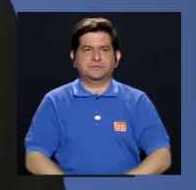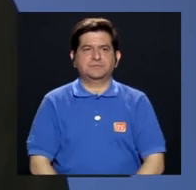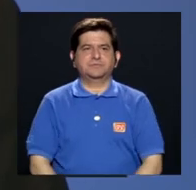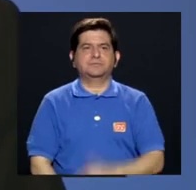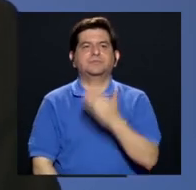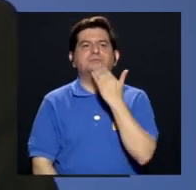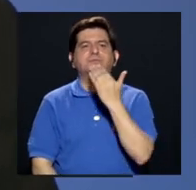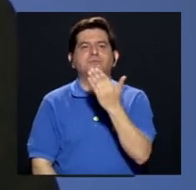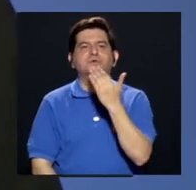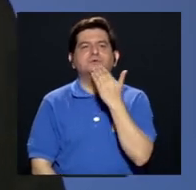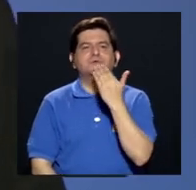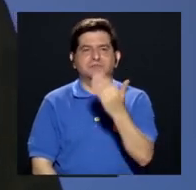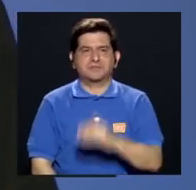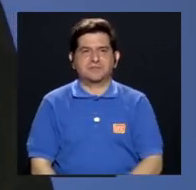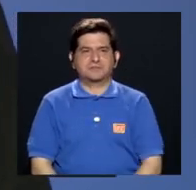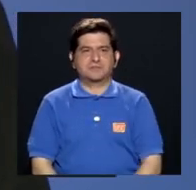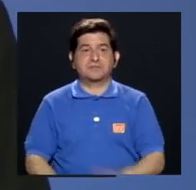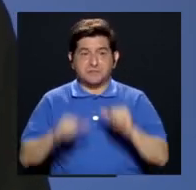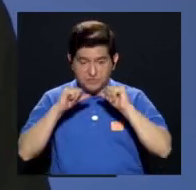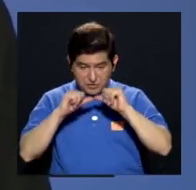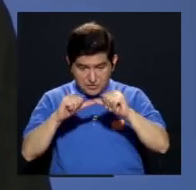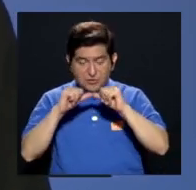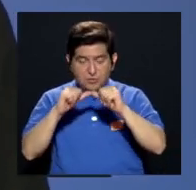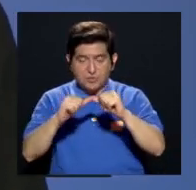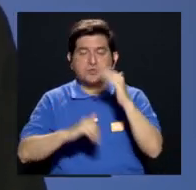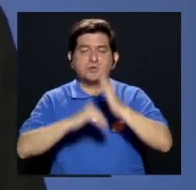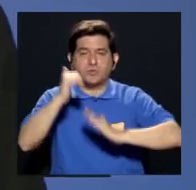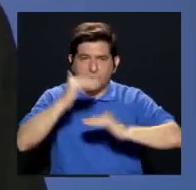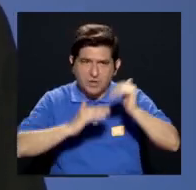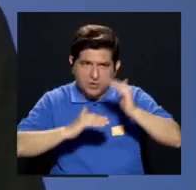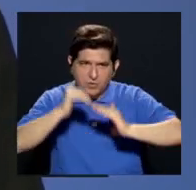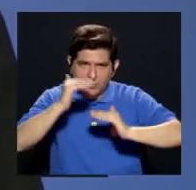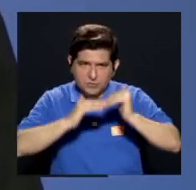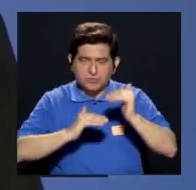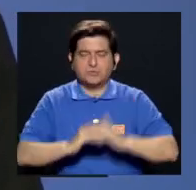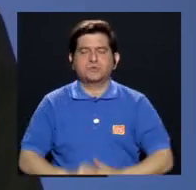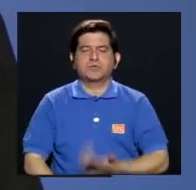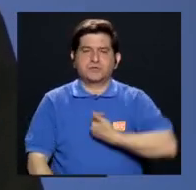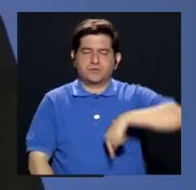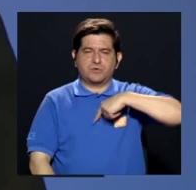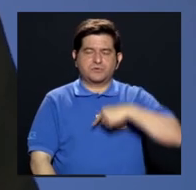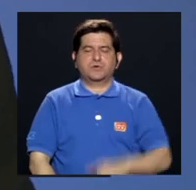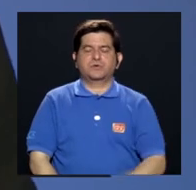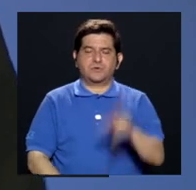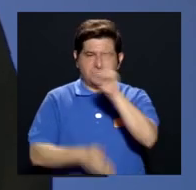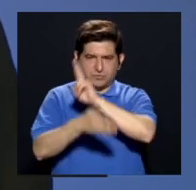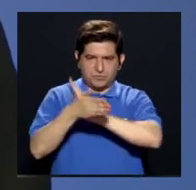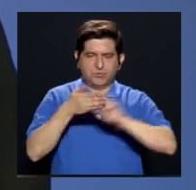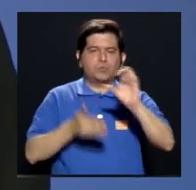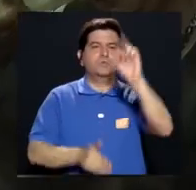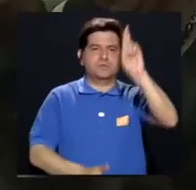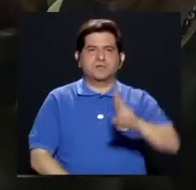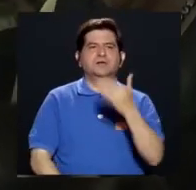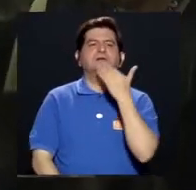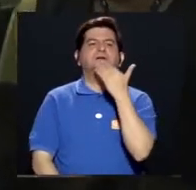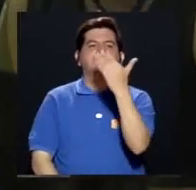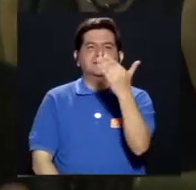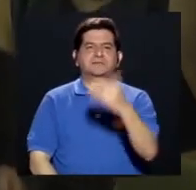y sigamos construyendo más Universidad de Costa Rica. Muchas gracias.